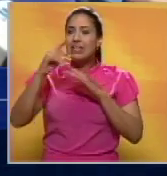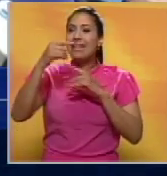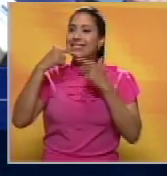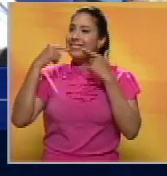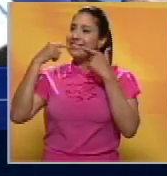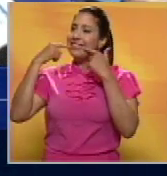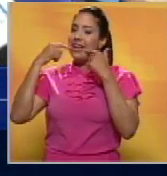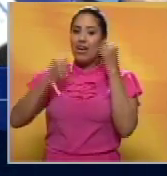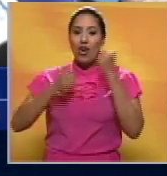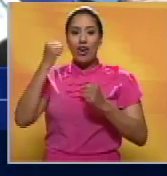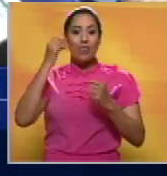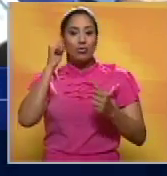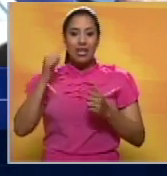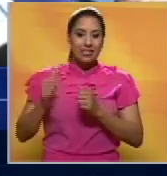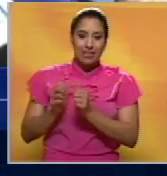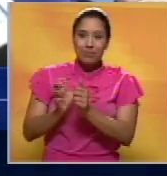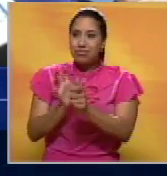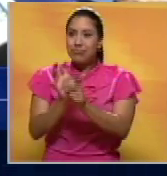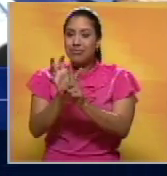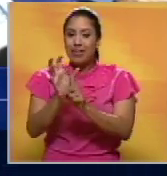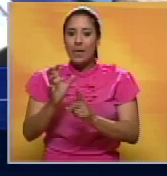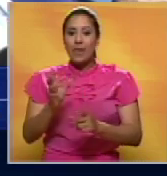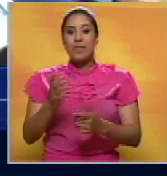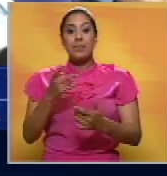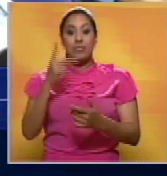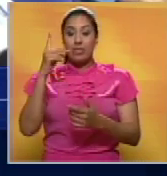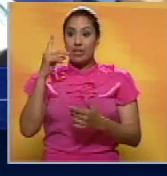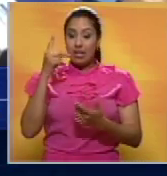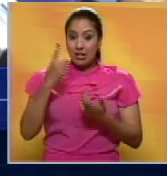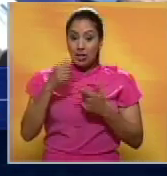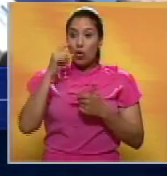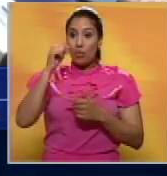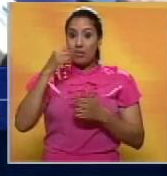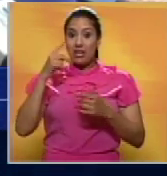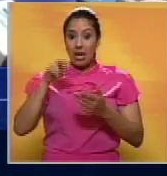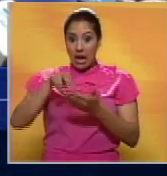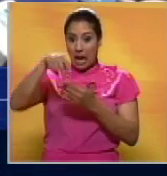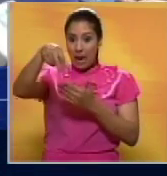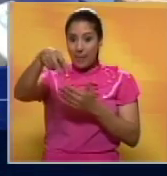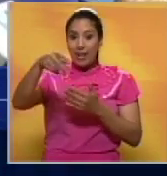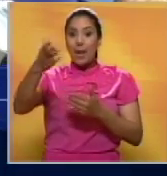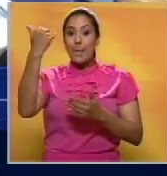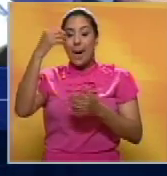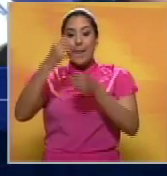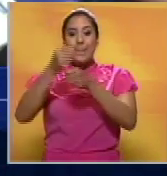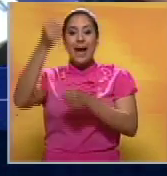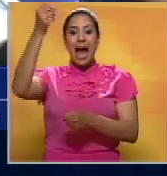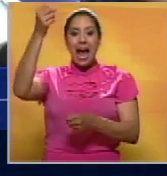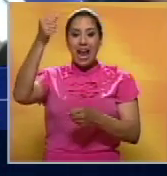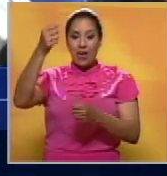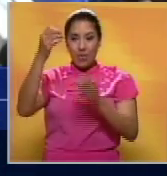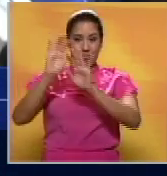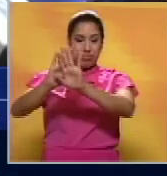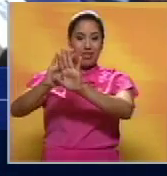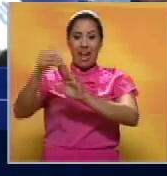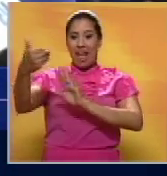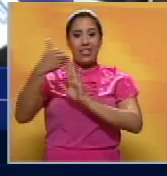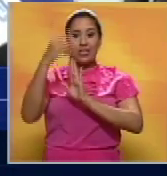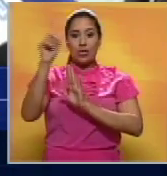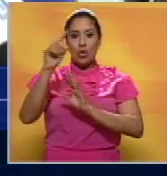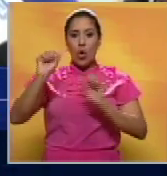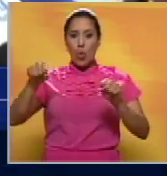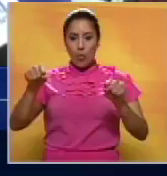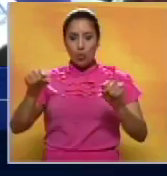y salió corriendo con la muchacha tras las muchachas. En lo que él cruza para agarrar un palo para ponerlo así en la barcada para que no entraran